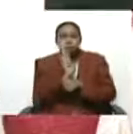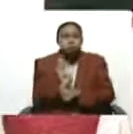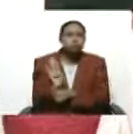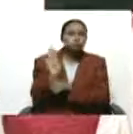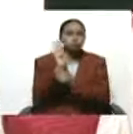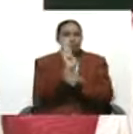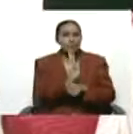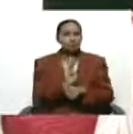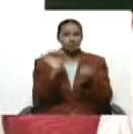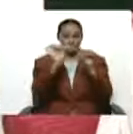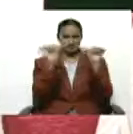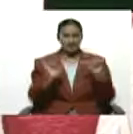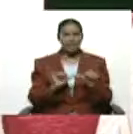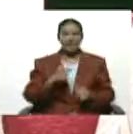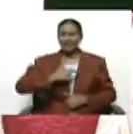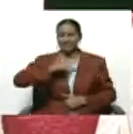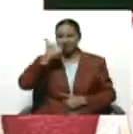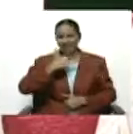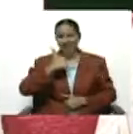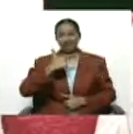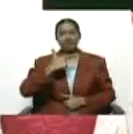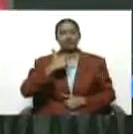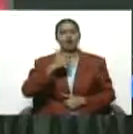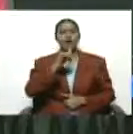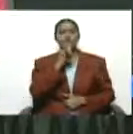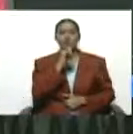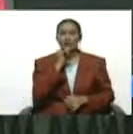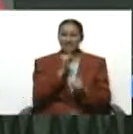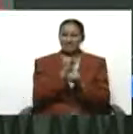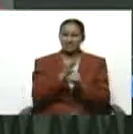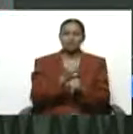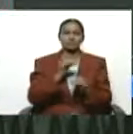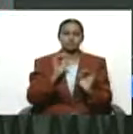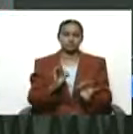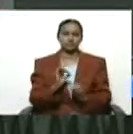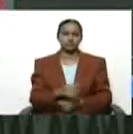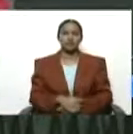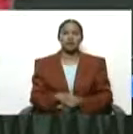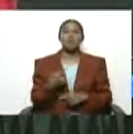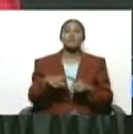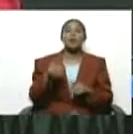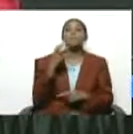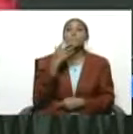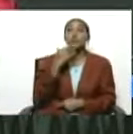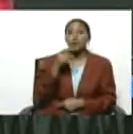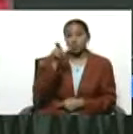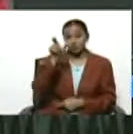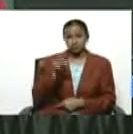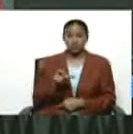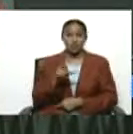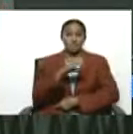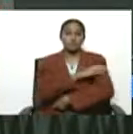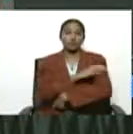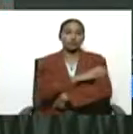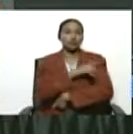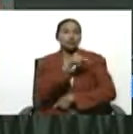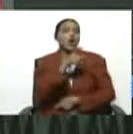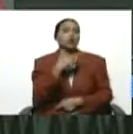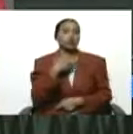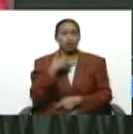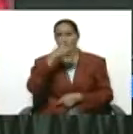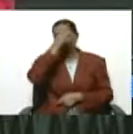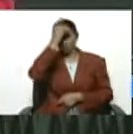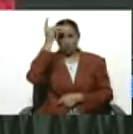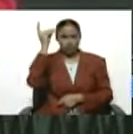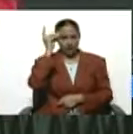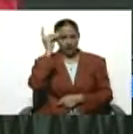se considere serio. Tema informático. Pero si por ejemplo un opositor, el opositor Diosdado Cabello llegó y se registró